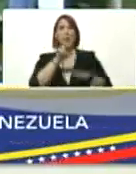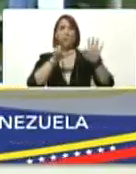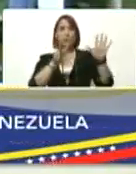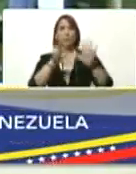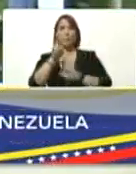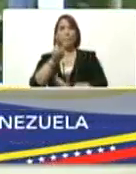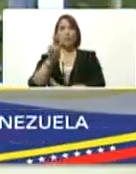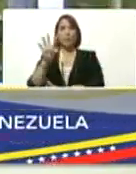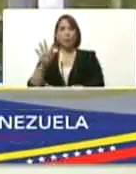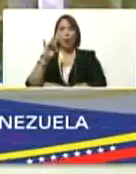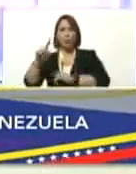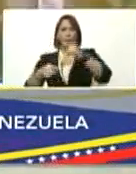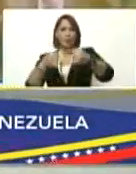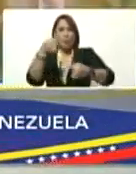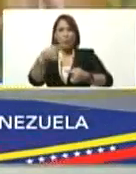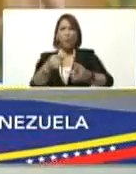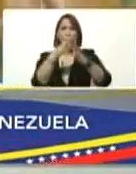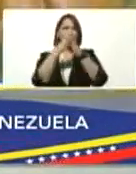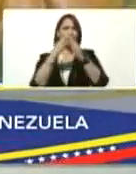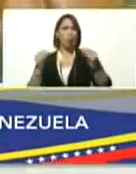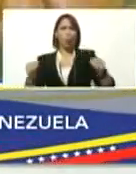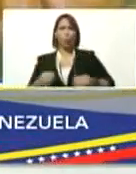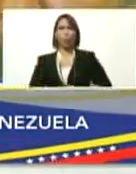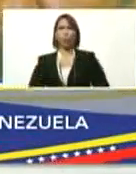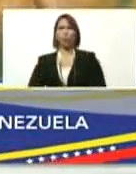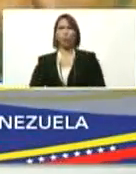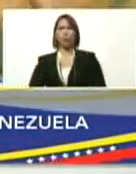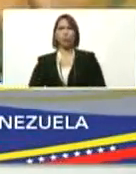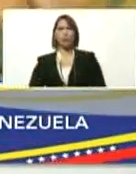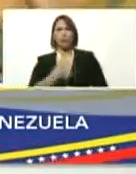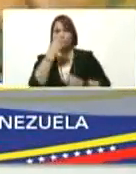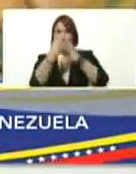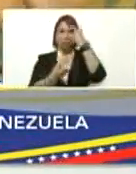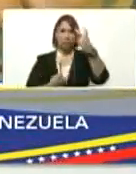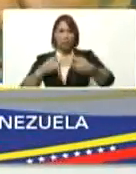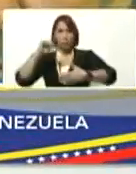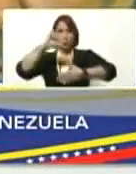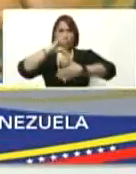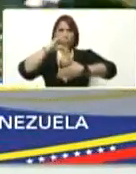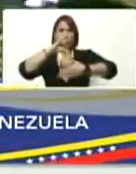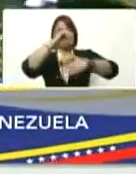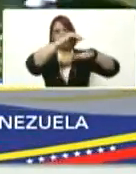luego de todo el trajinar suramericano convoca